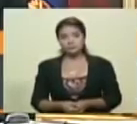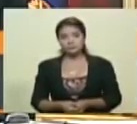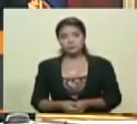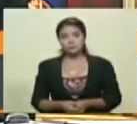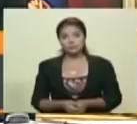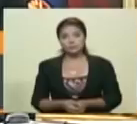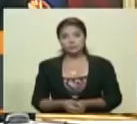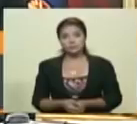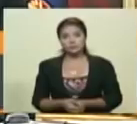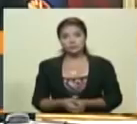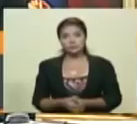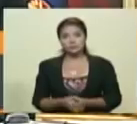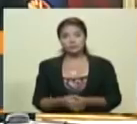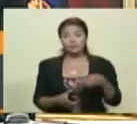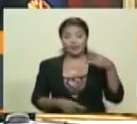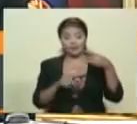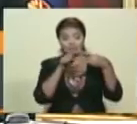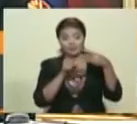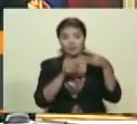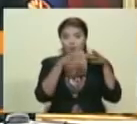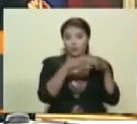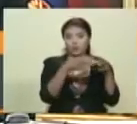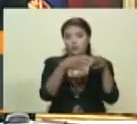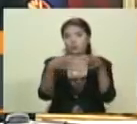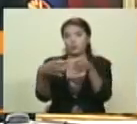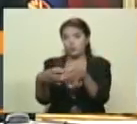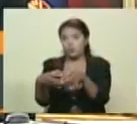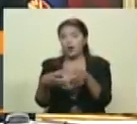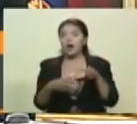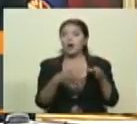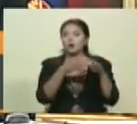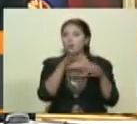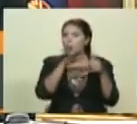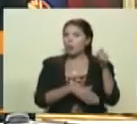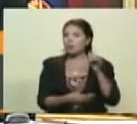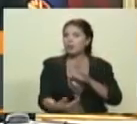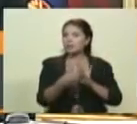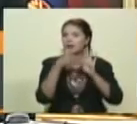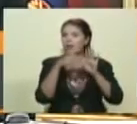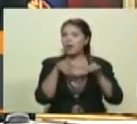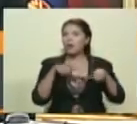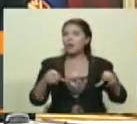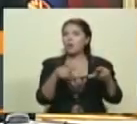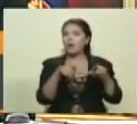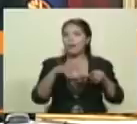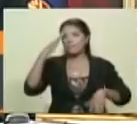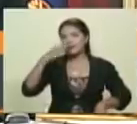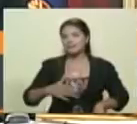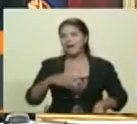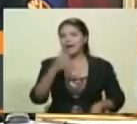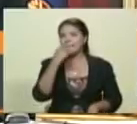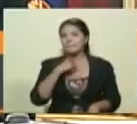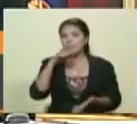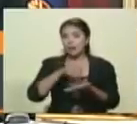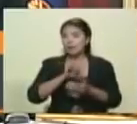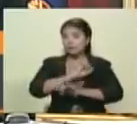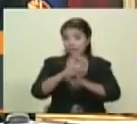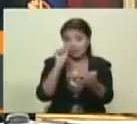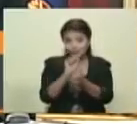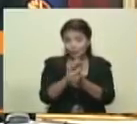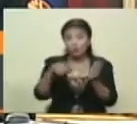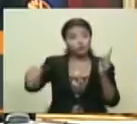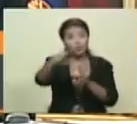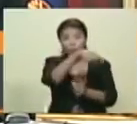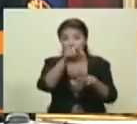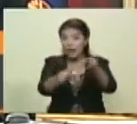en relación a estos tres grupos. El grupo último que atacó el fuerte Paramacay está capturado, todos sus